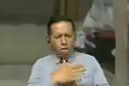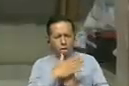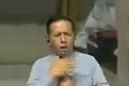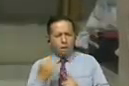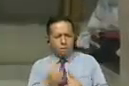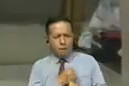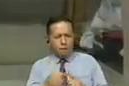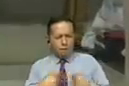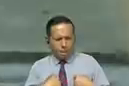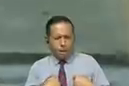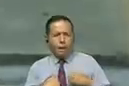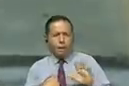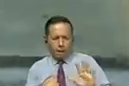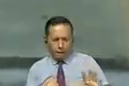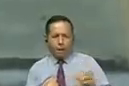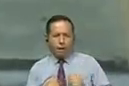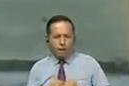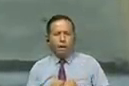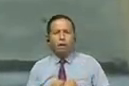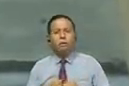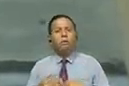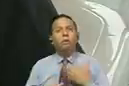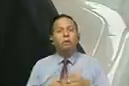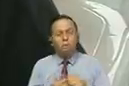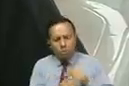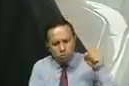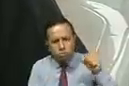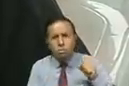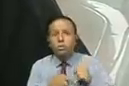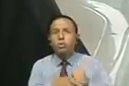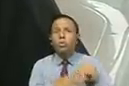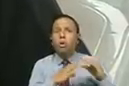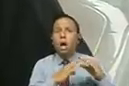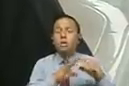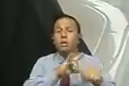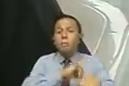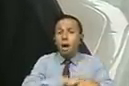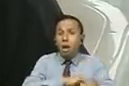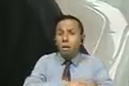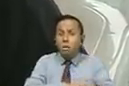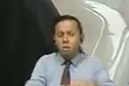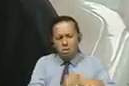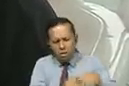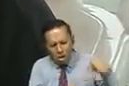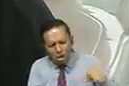adulto mayor lo encontraron en el baño de la casa. A la mamá le había amenazado, pero